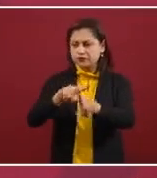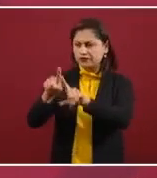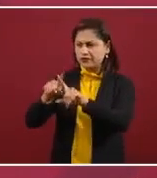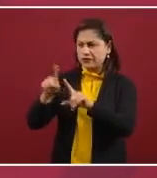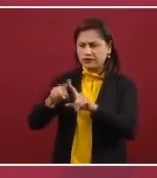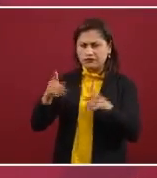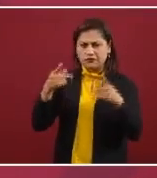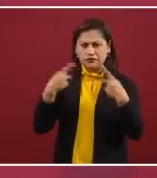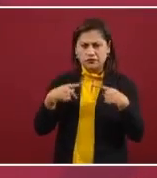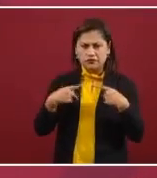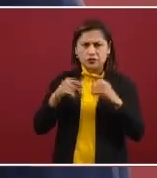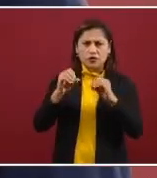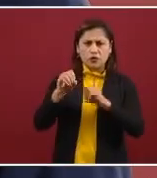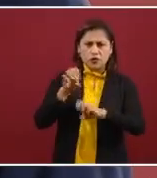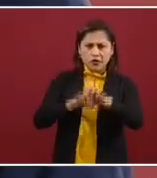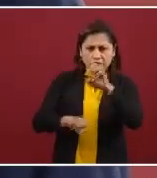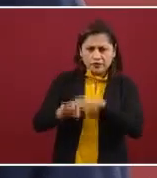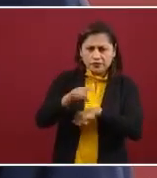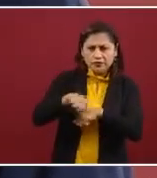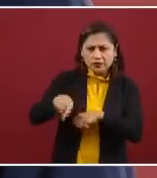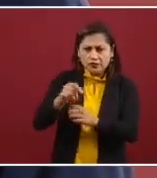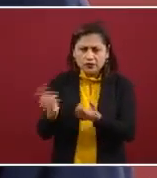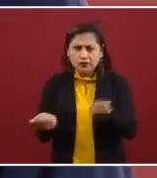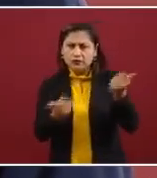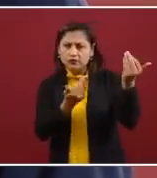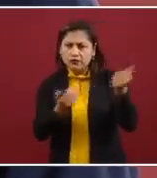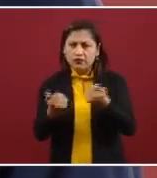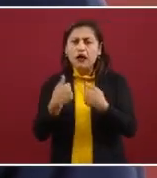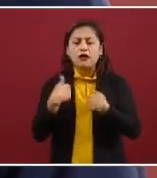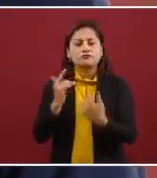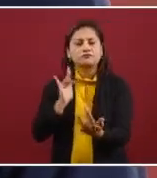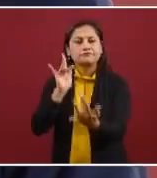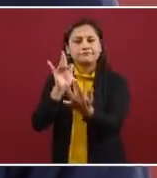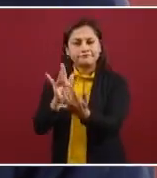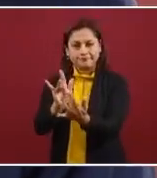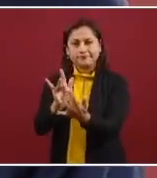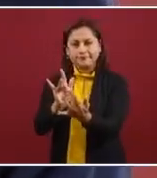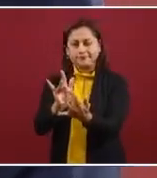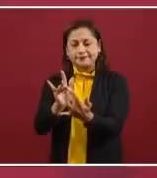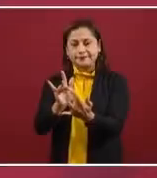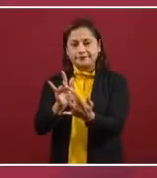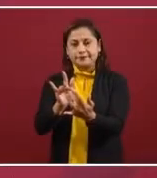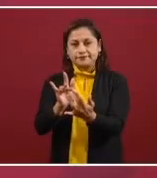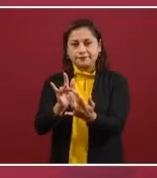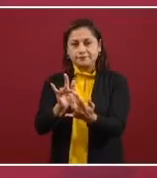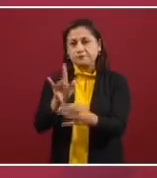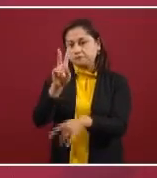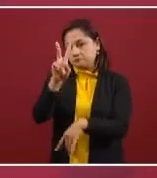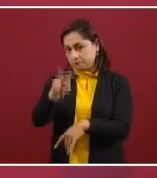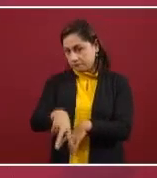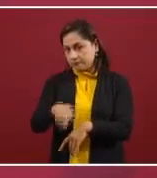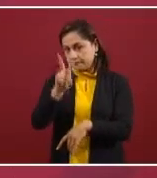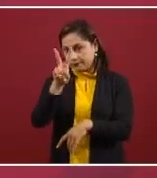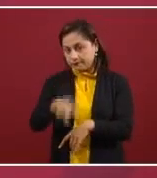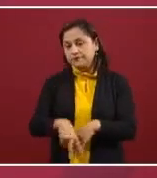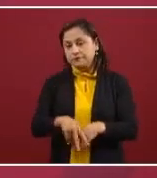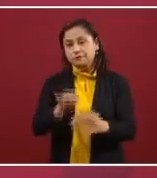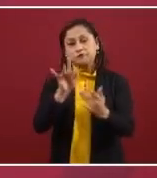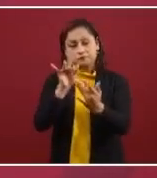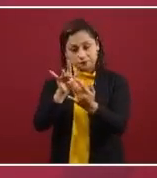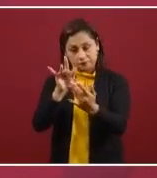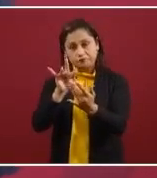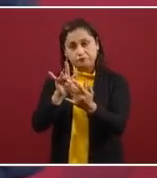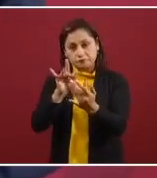mercancías en general, y sí hay una comunicación,